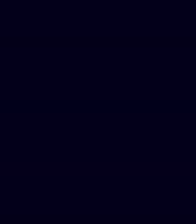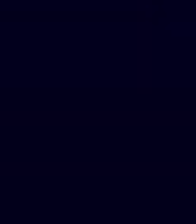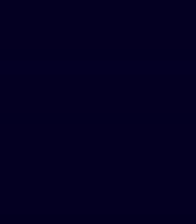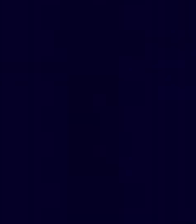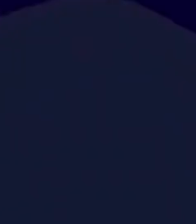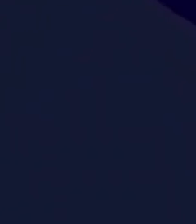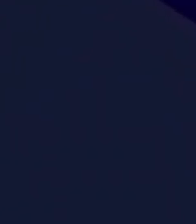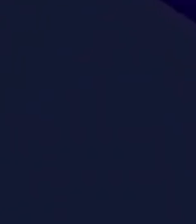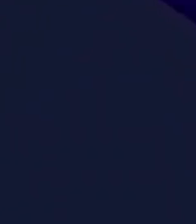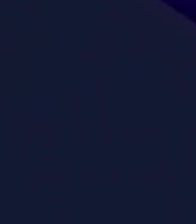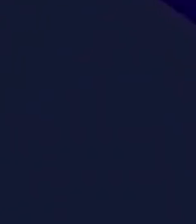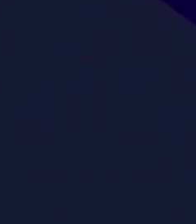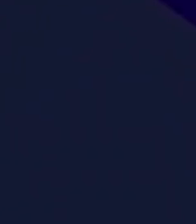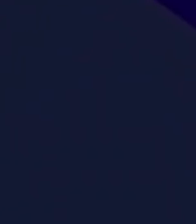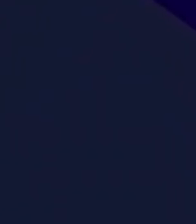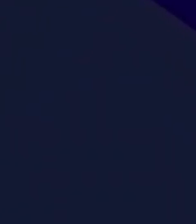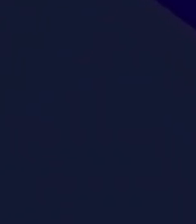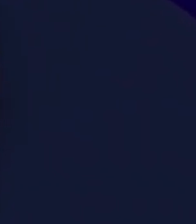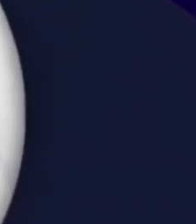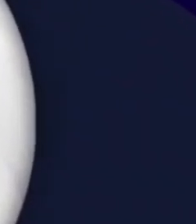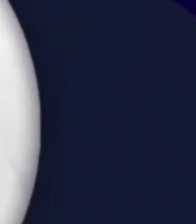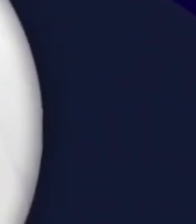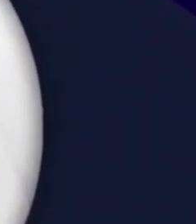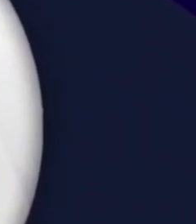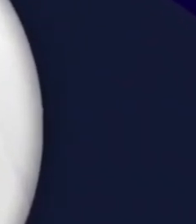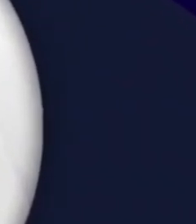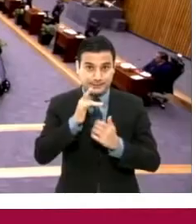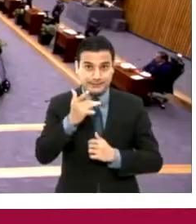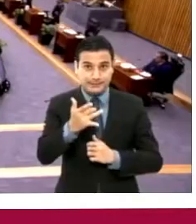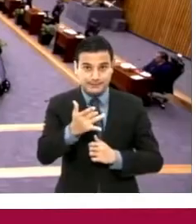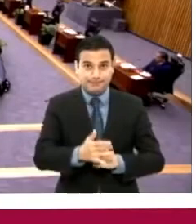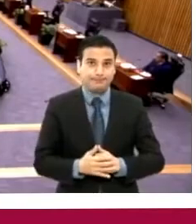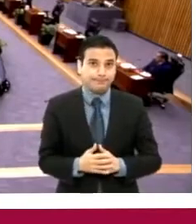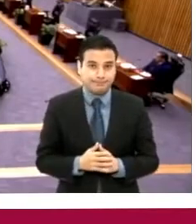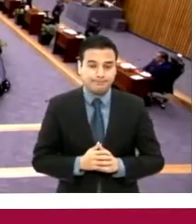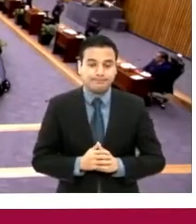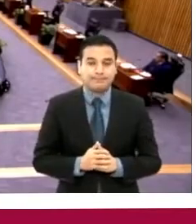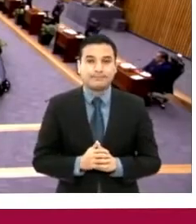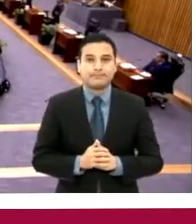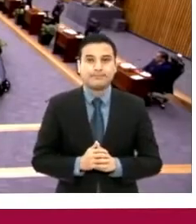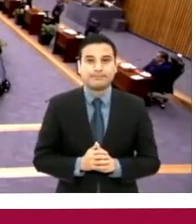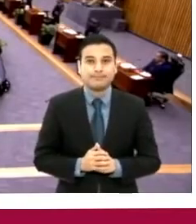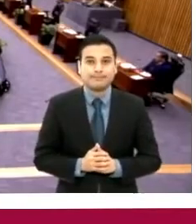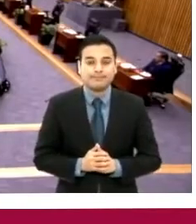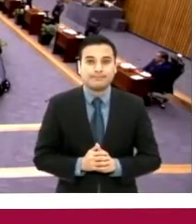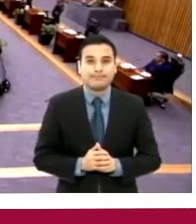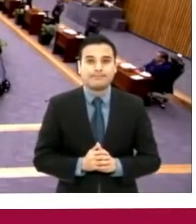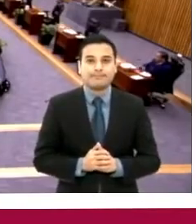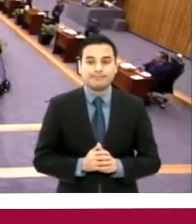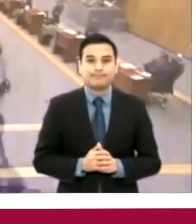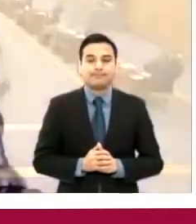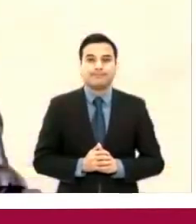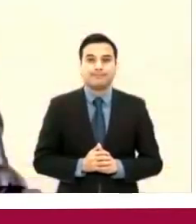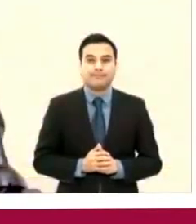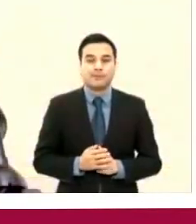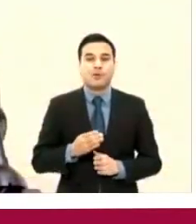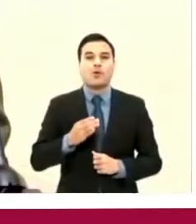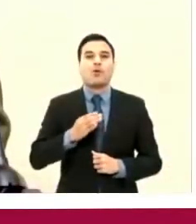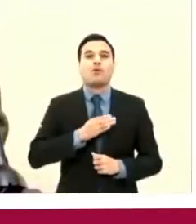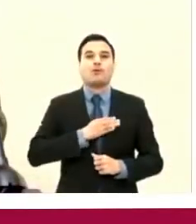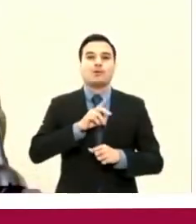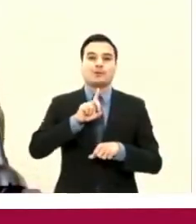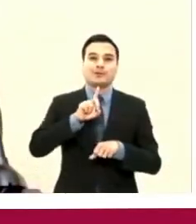La 5. Pese a que la ley electoral prohíbe que los partidos políticos y los gobiernos promuevan los